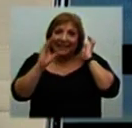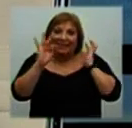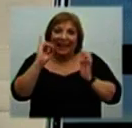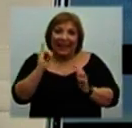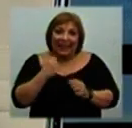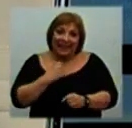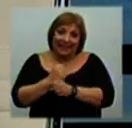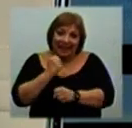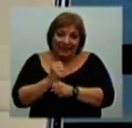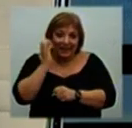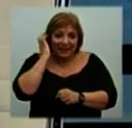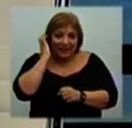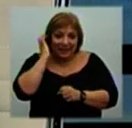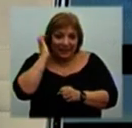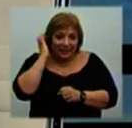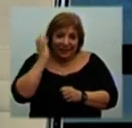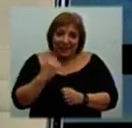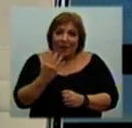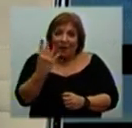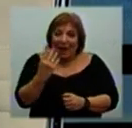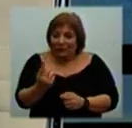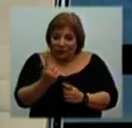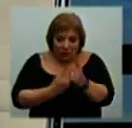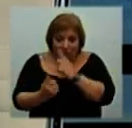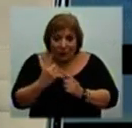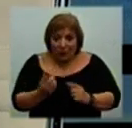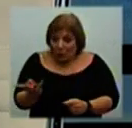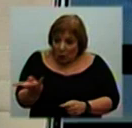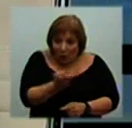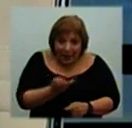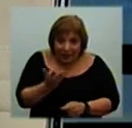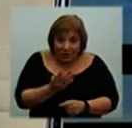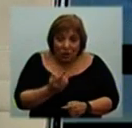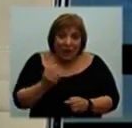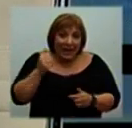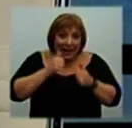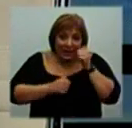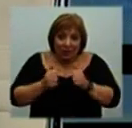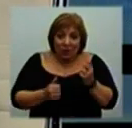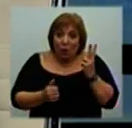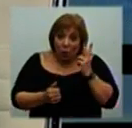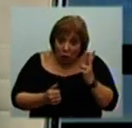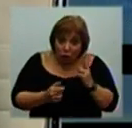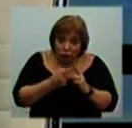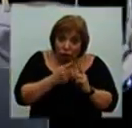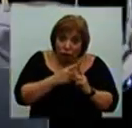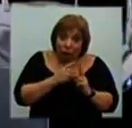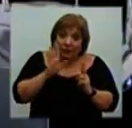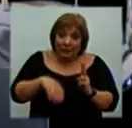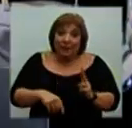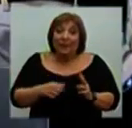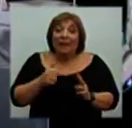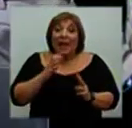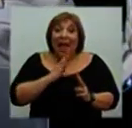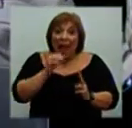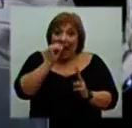deamos y vimos cuatro pacientes los cuatro lesionados en el tránsito dos de ellos involucrados por la presencia de